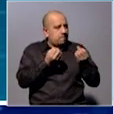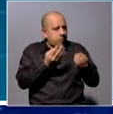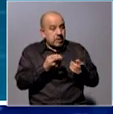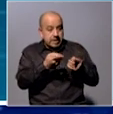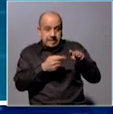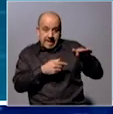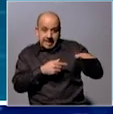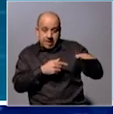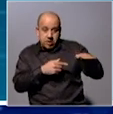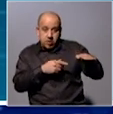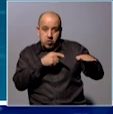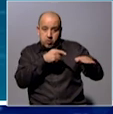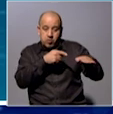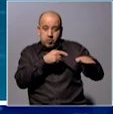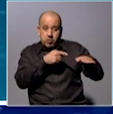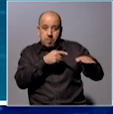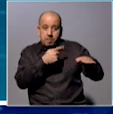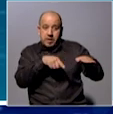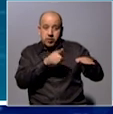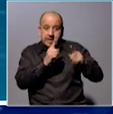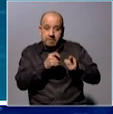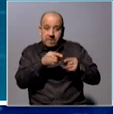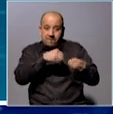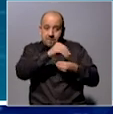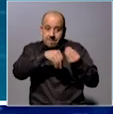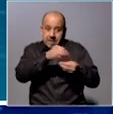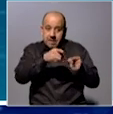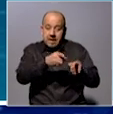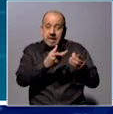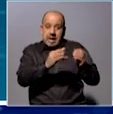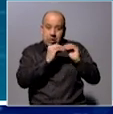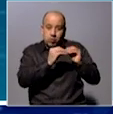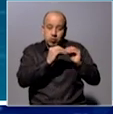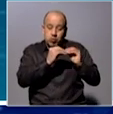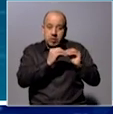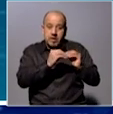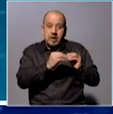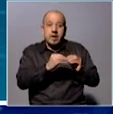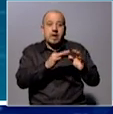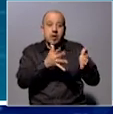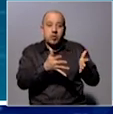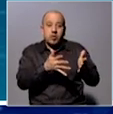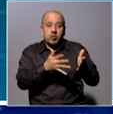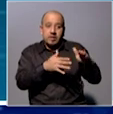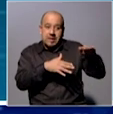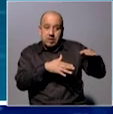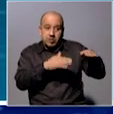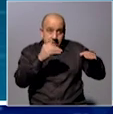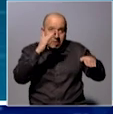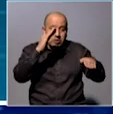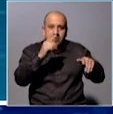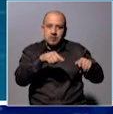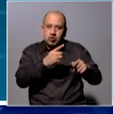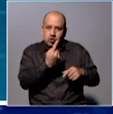el niño o la niña paciente, pero también su familia, es lo que tienen las consultas, sí, con personas de poca edad, no